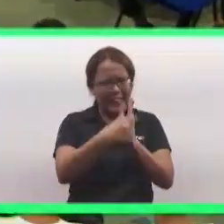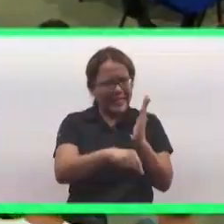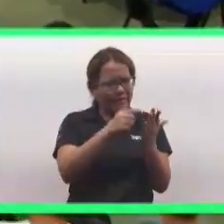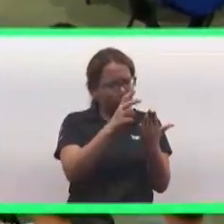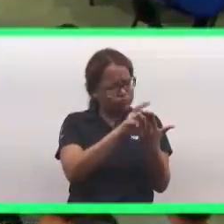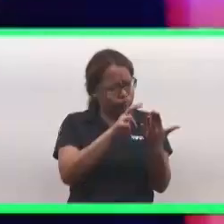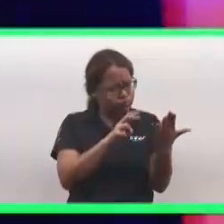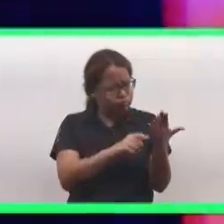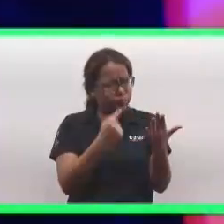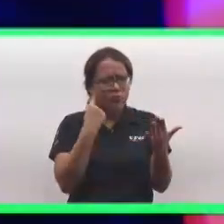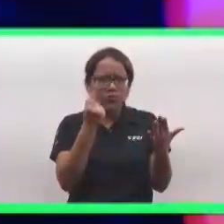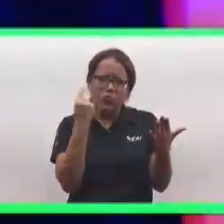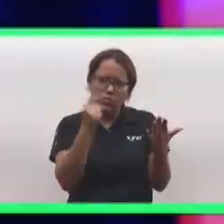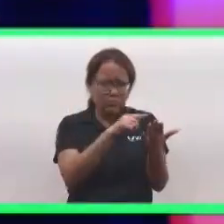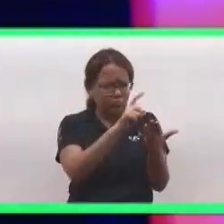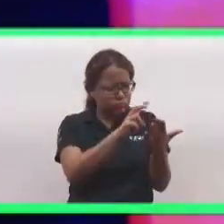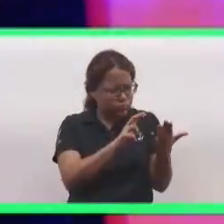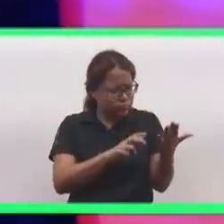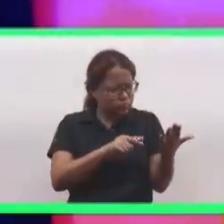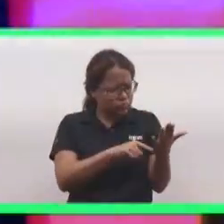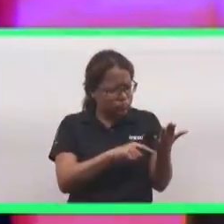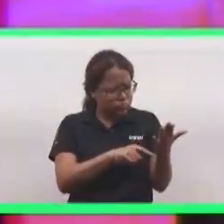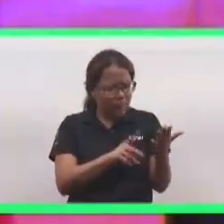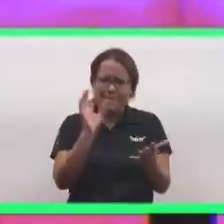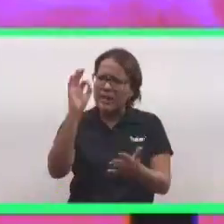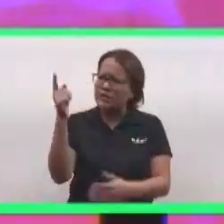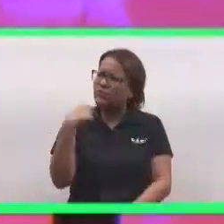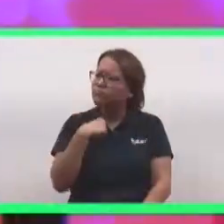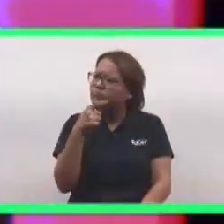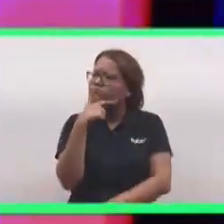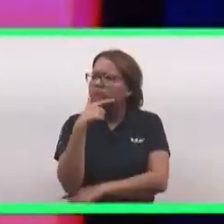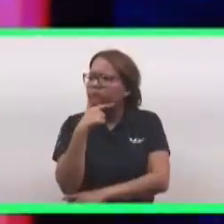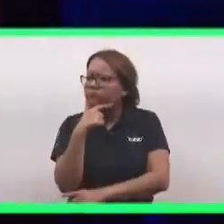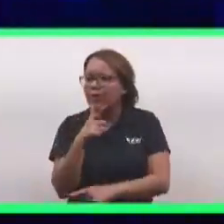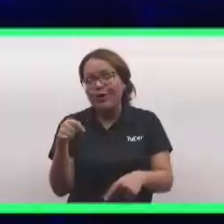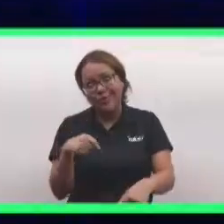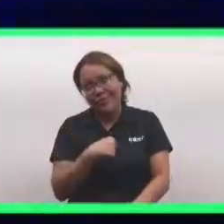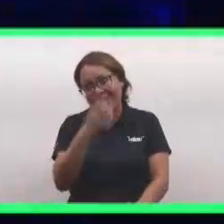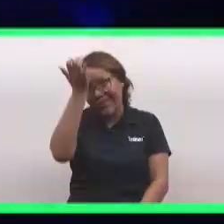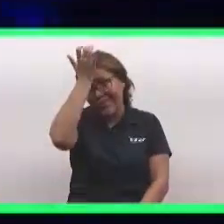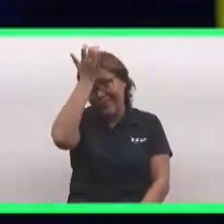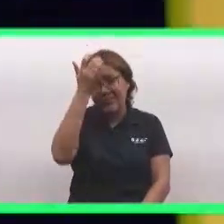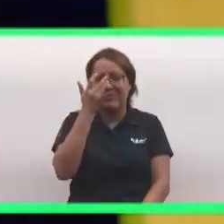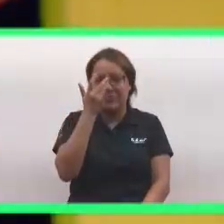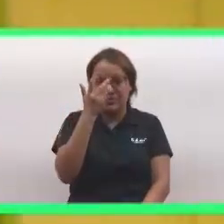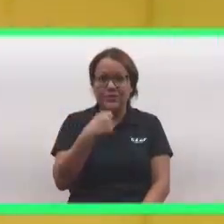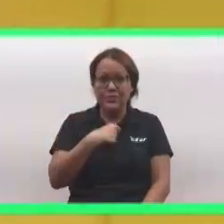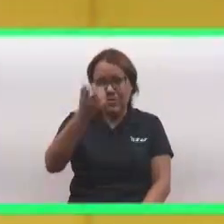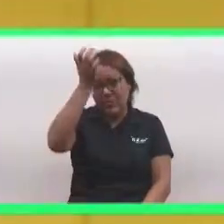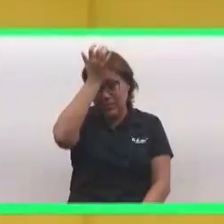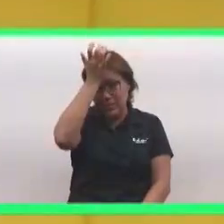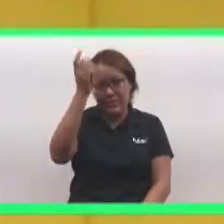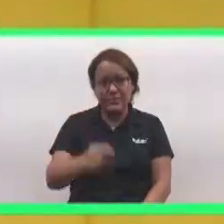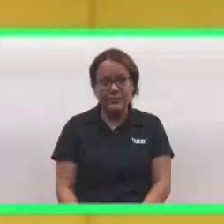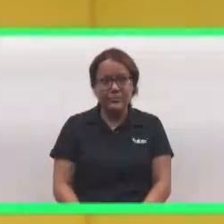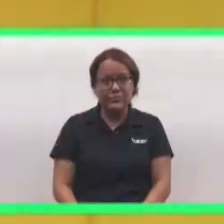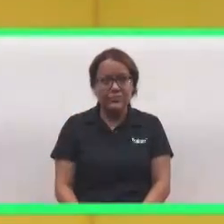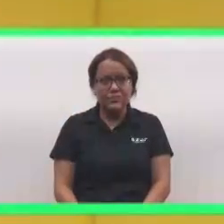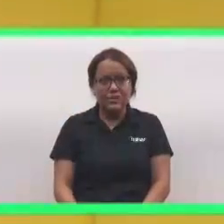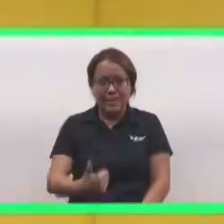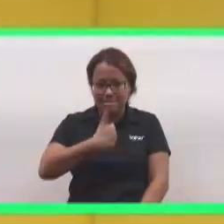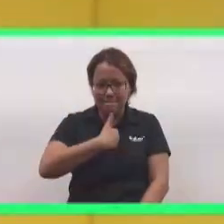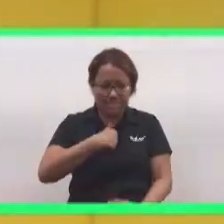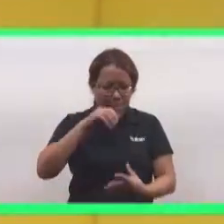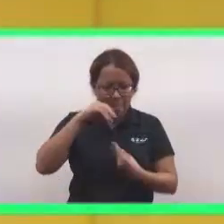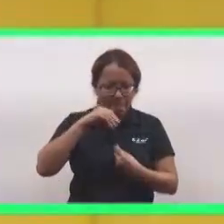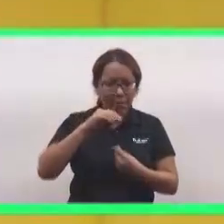una inquietud busco un autor, cuando tengo una inquietud busco un pastor. Y he cometido el error que hoy les estoy hablando, he cometido el error de no hablar conmigo mismo,